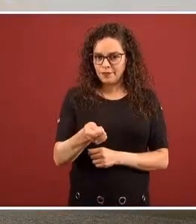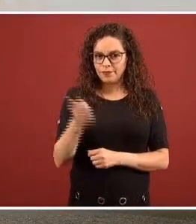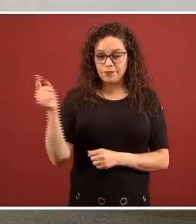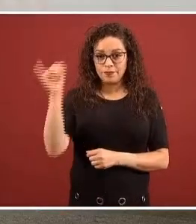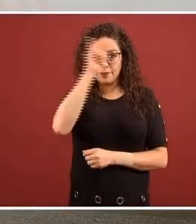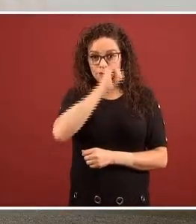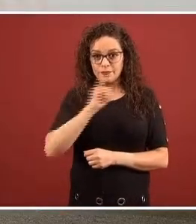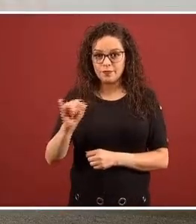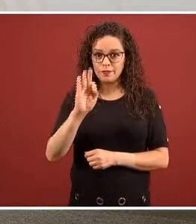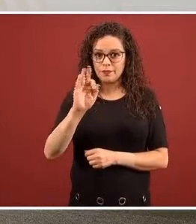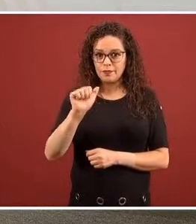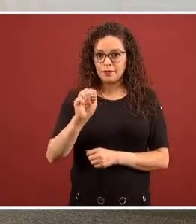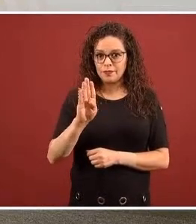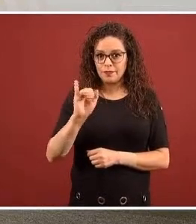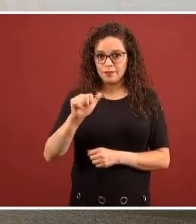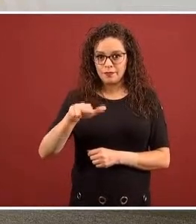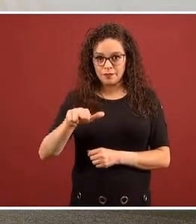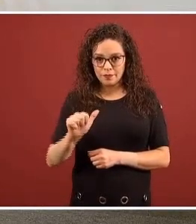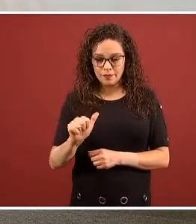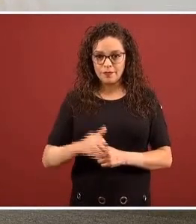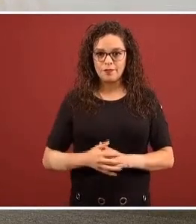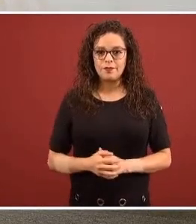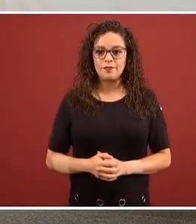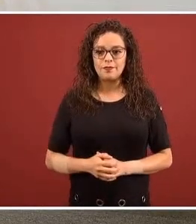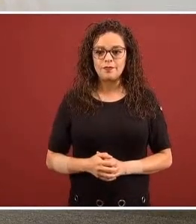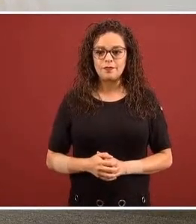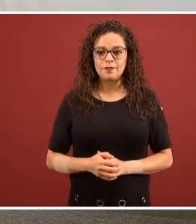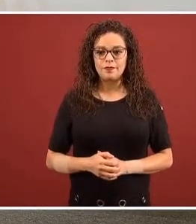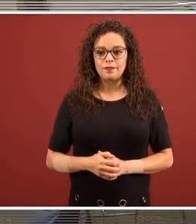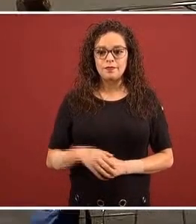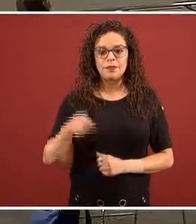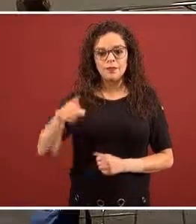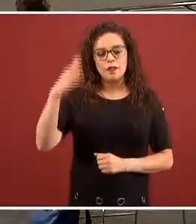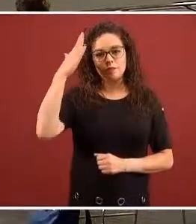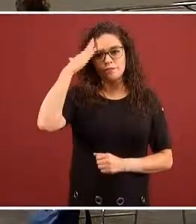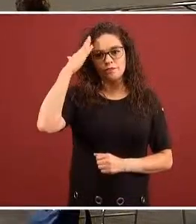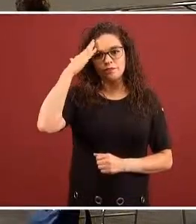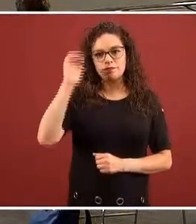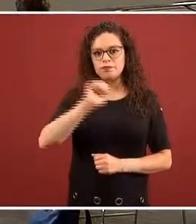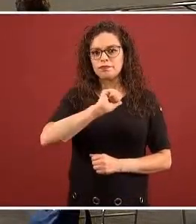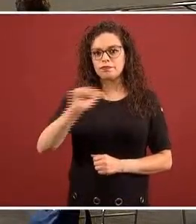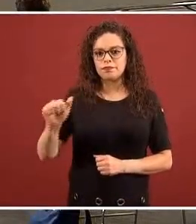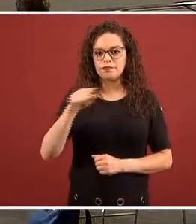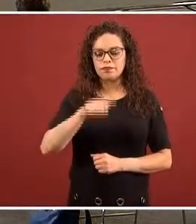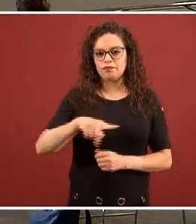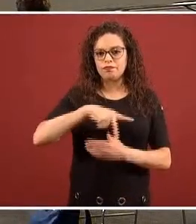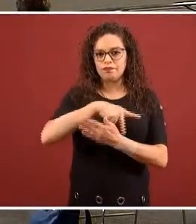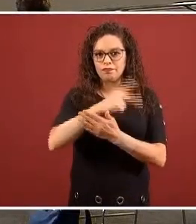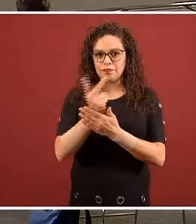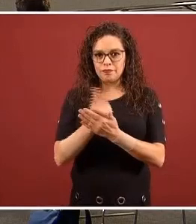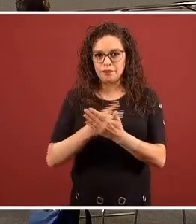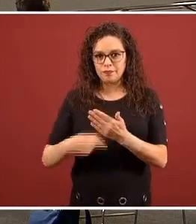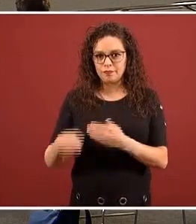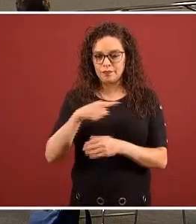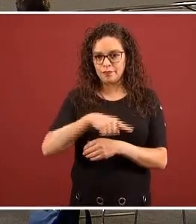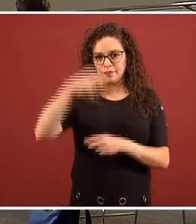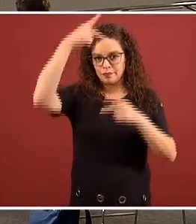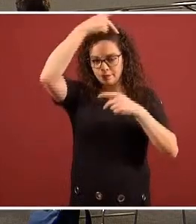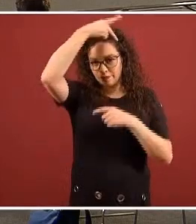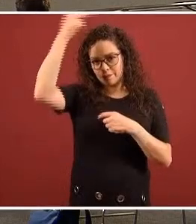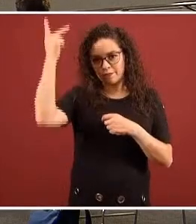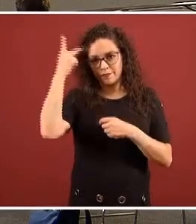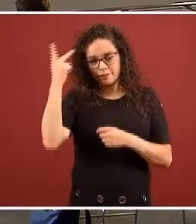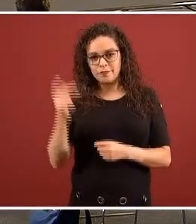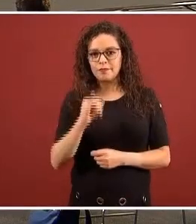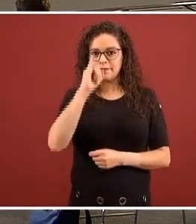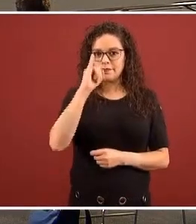la jefa Fabiana. La jefa Fabiana es la titular de la División de Programas de Enfermería del Instituto